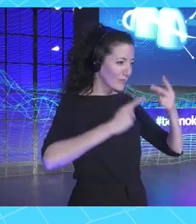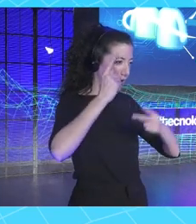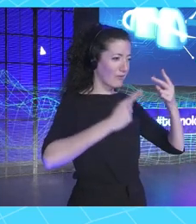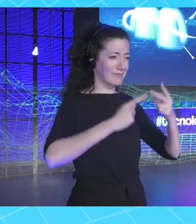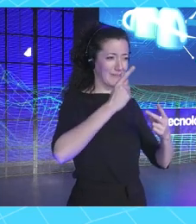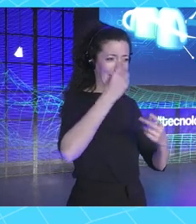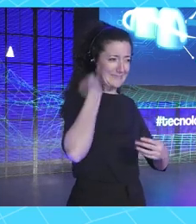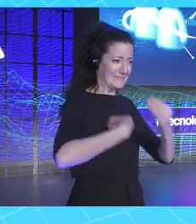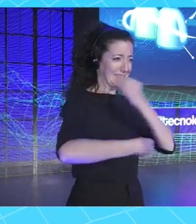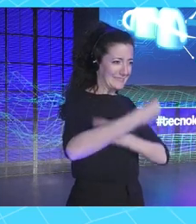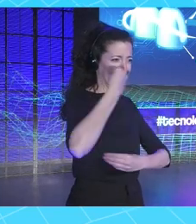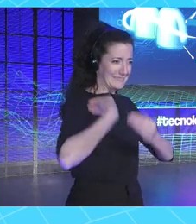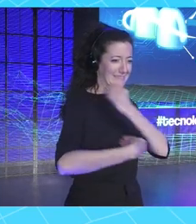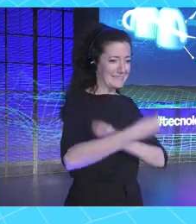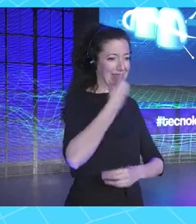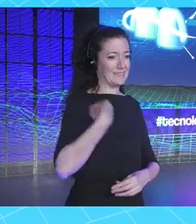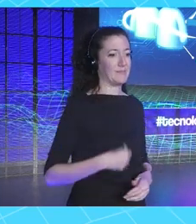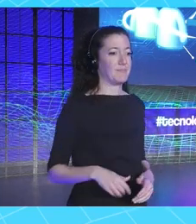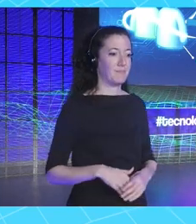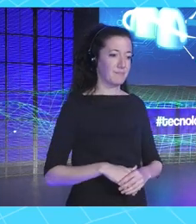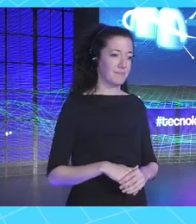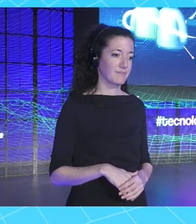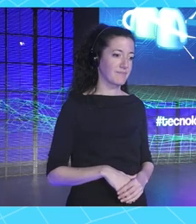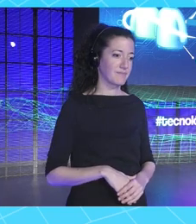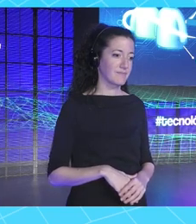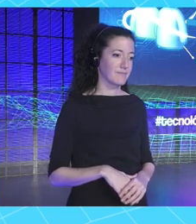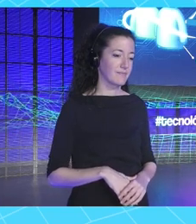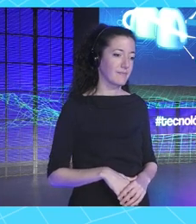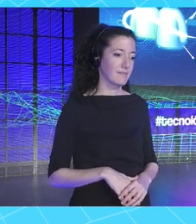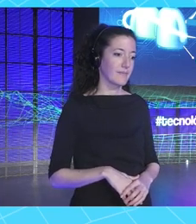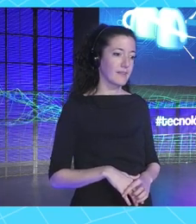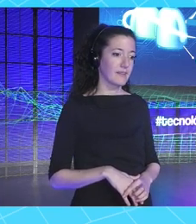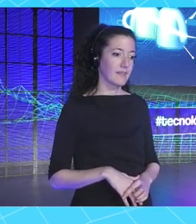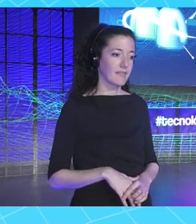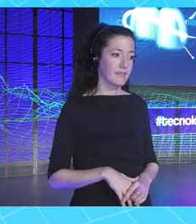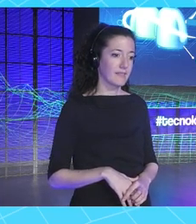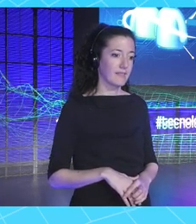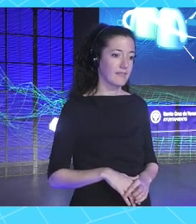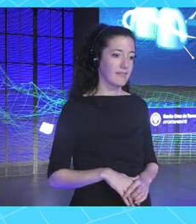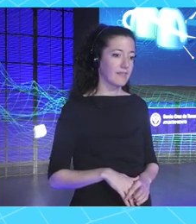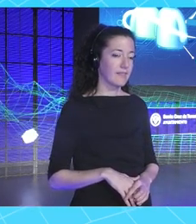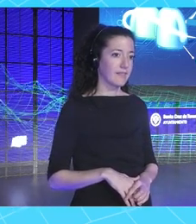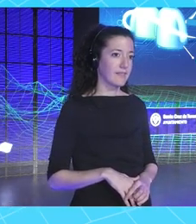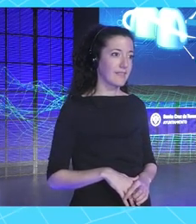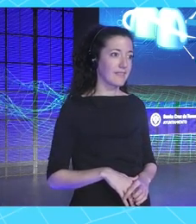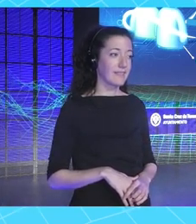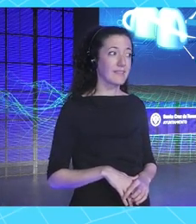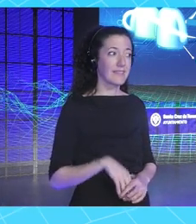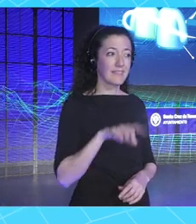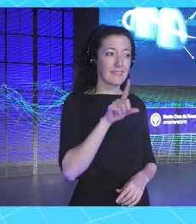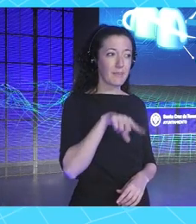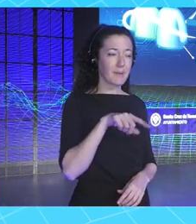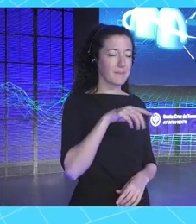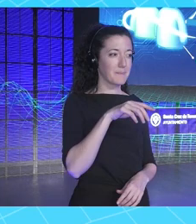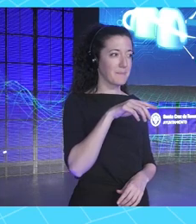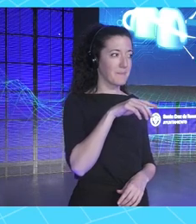WhatsApp ese tío nos odia decir el que ha inventado lo de la última visualización el doble tick